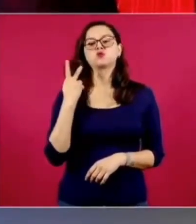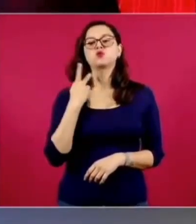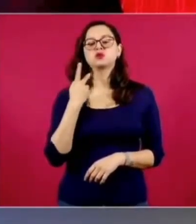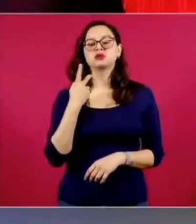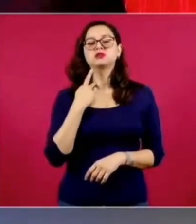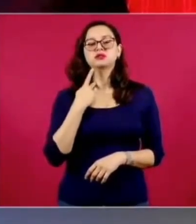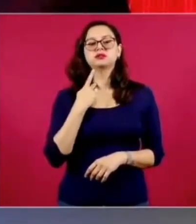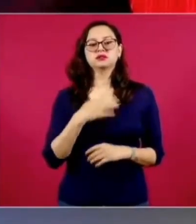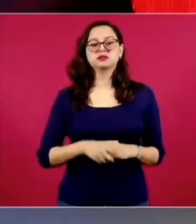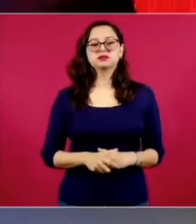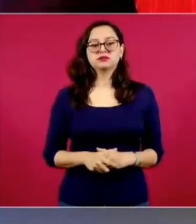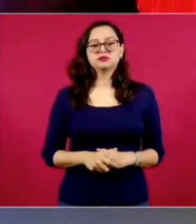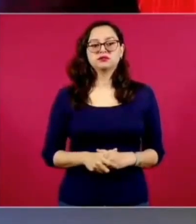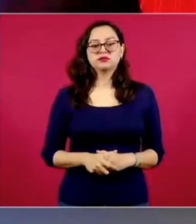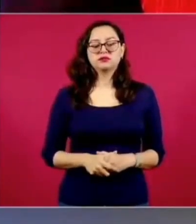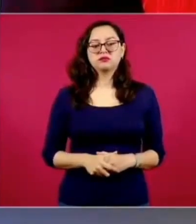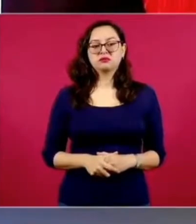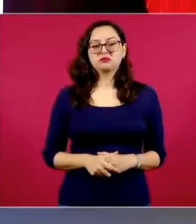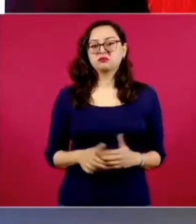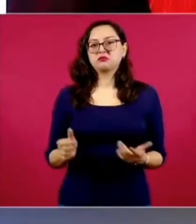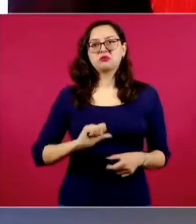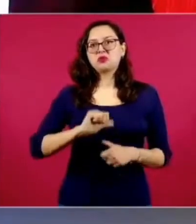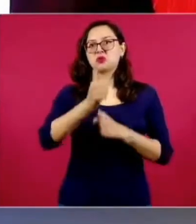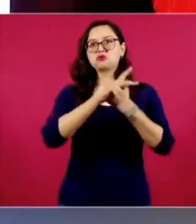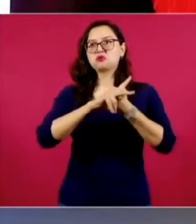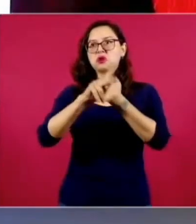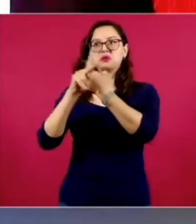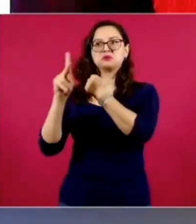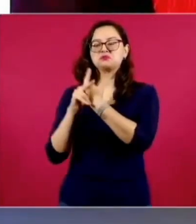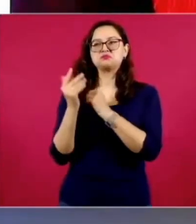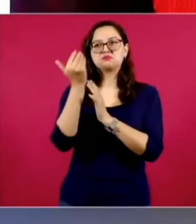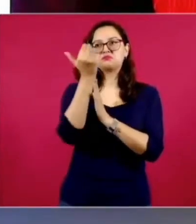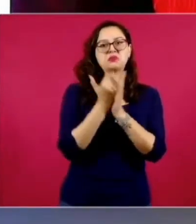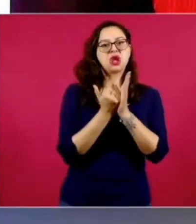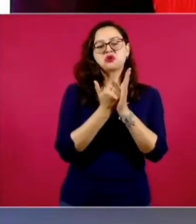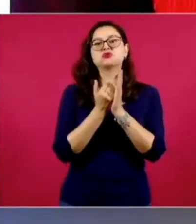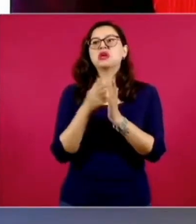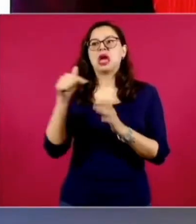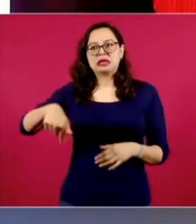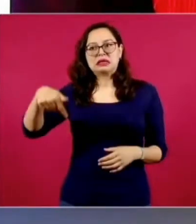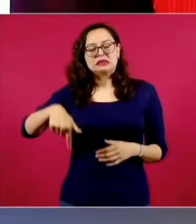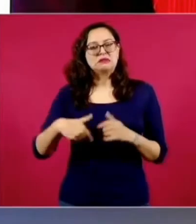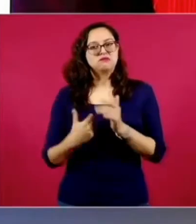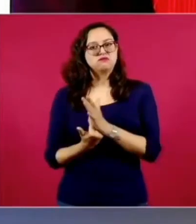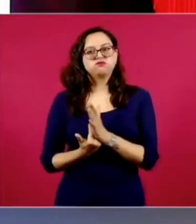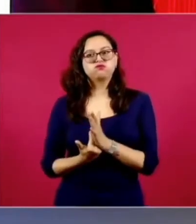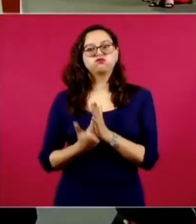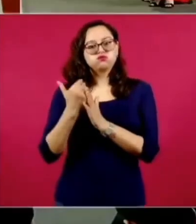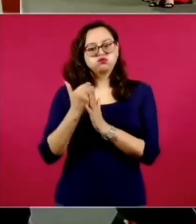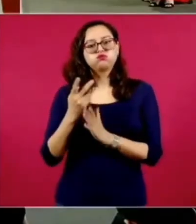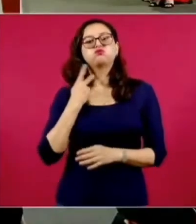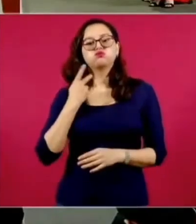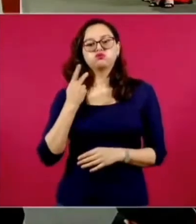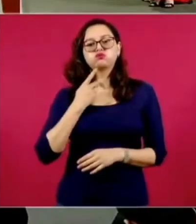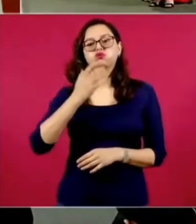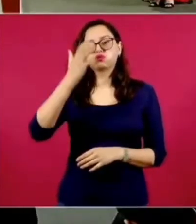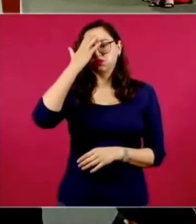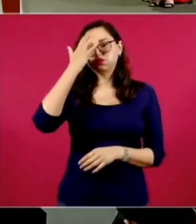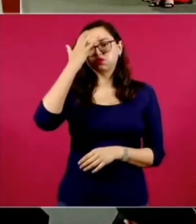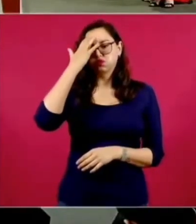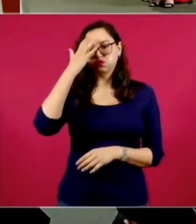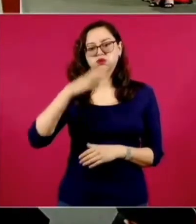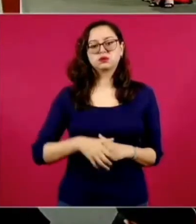más que en otras partes del mundo. Entonces ya no